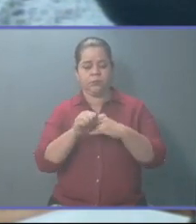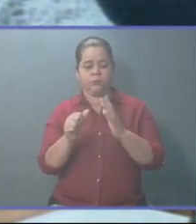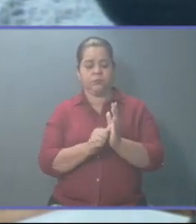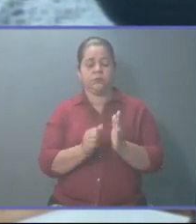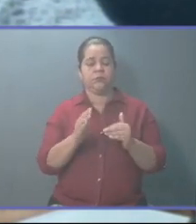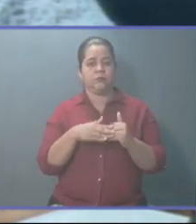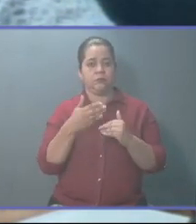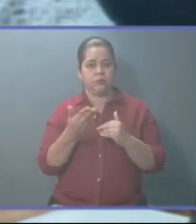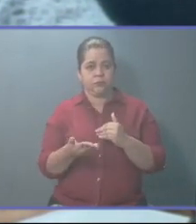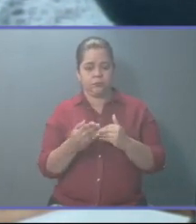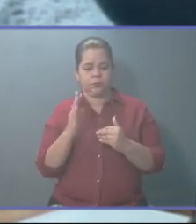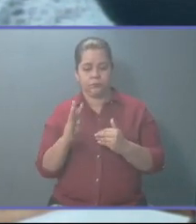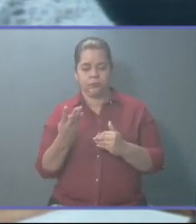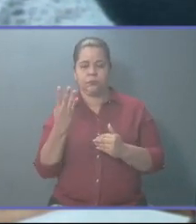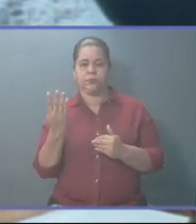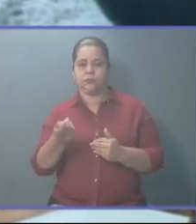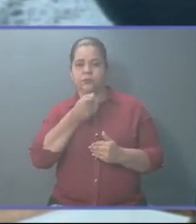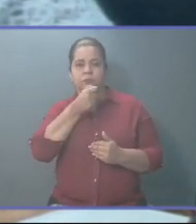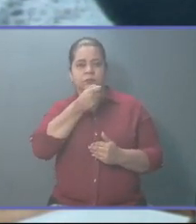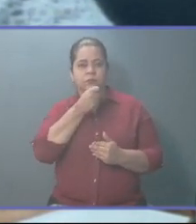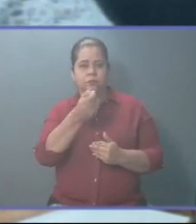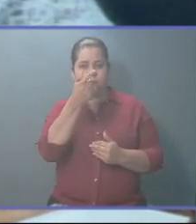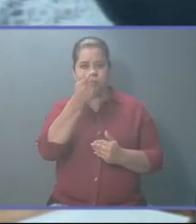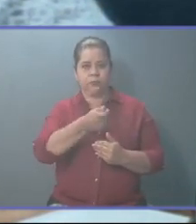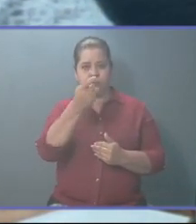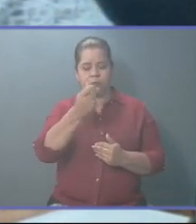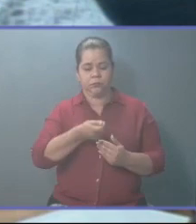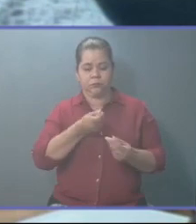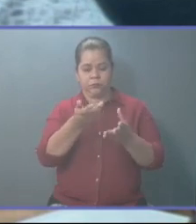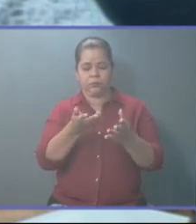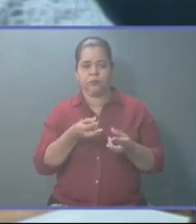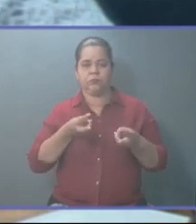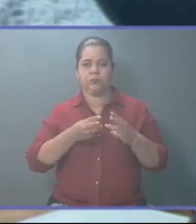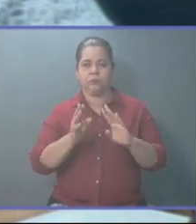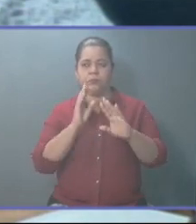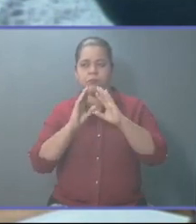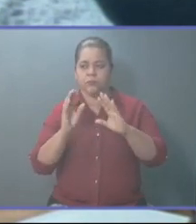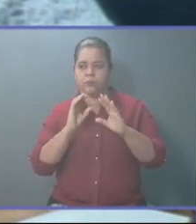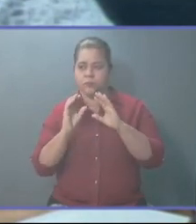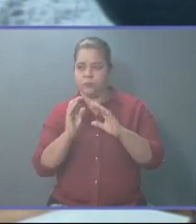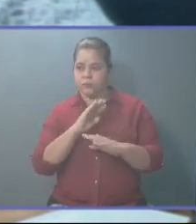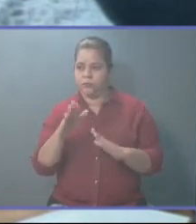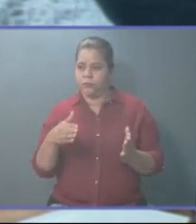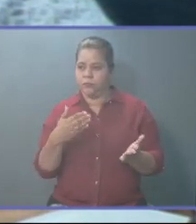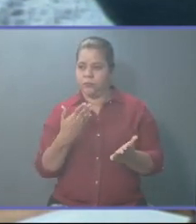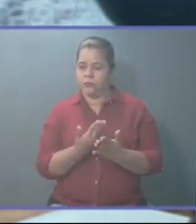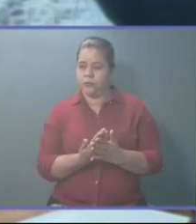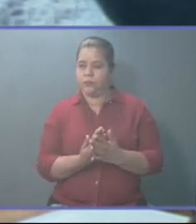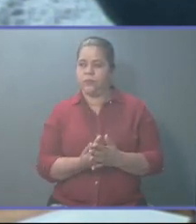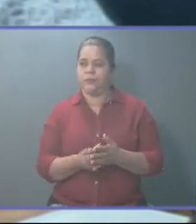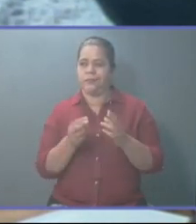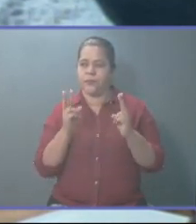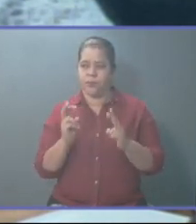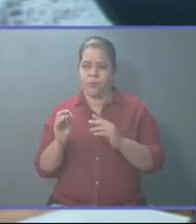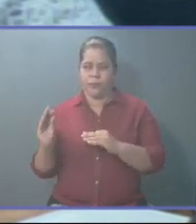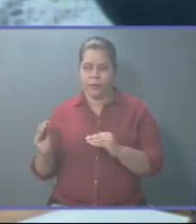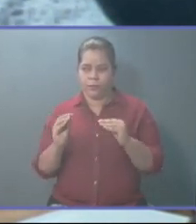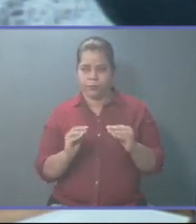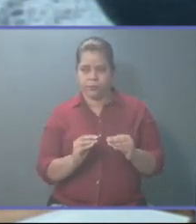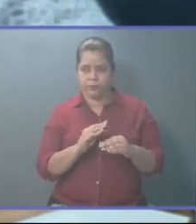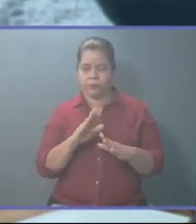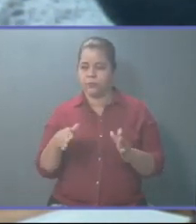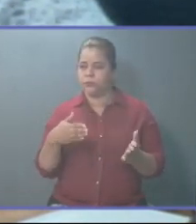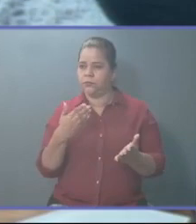la ciudadanía, en general, a través de los medios de comunicación masiva en todo lo que corresponda sobre la implementación y ejecución